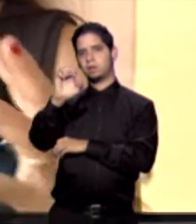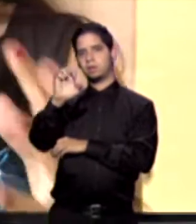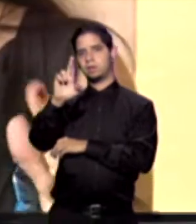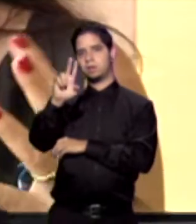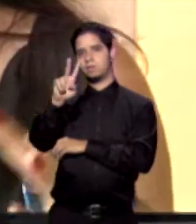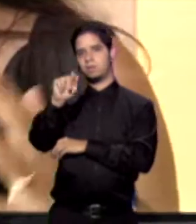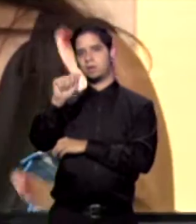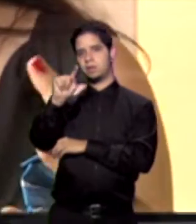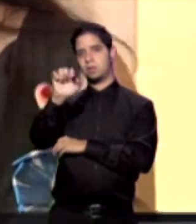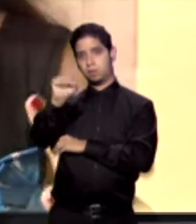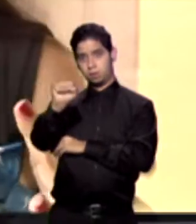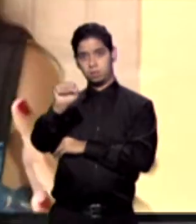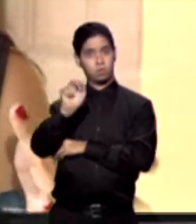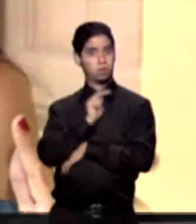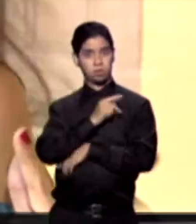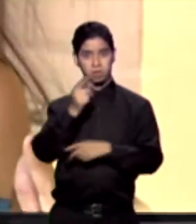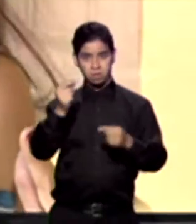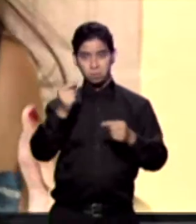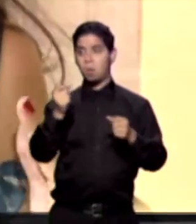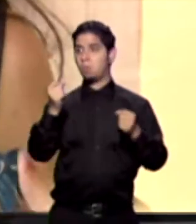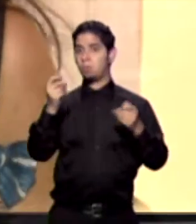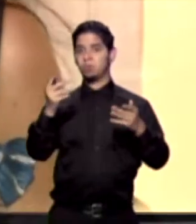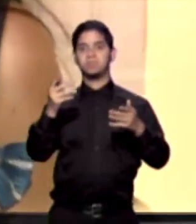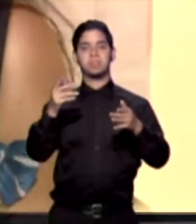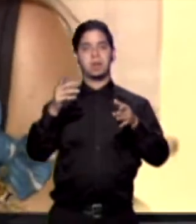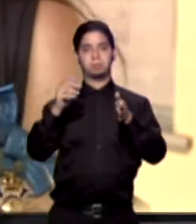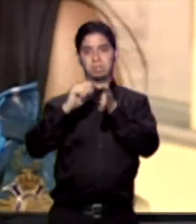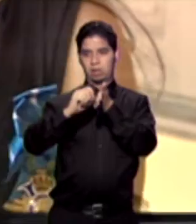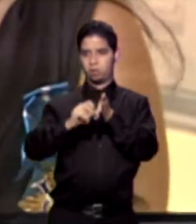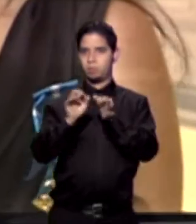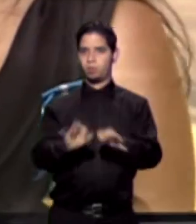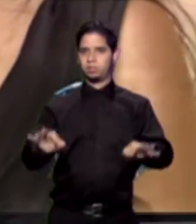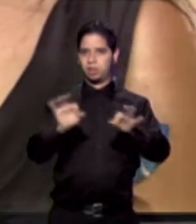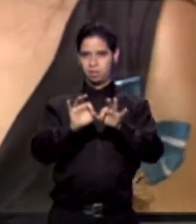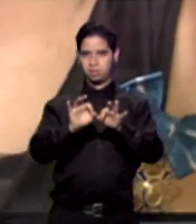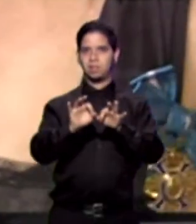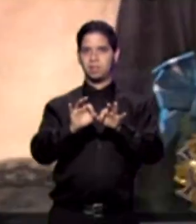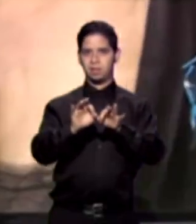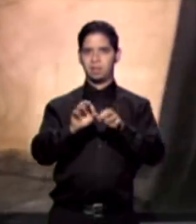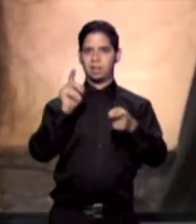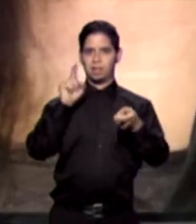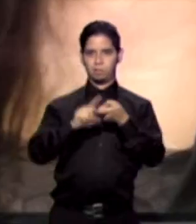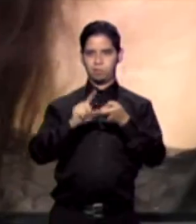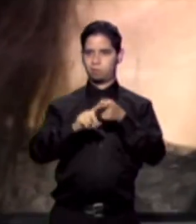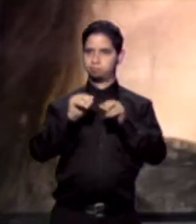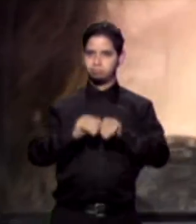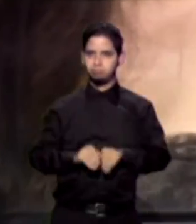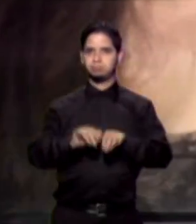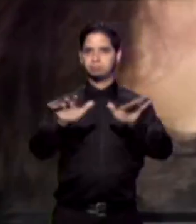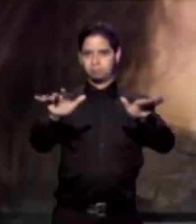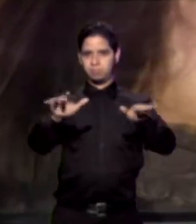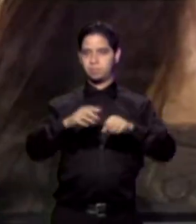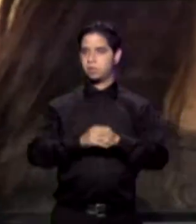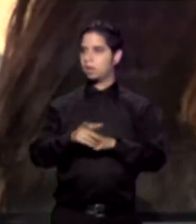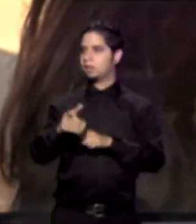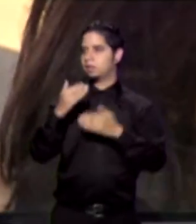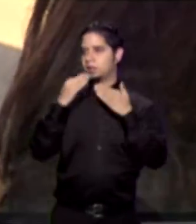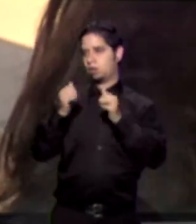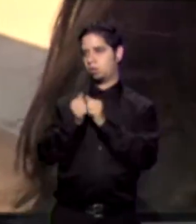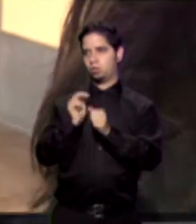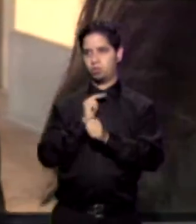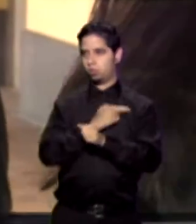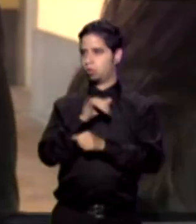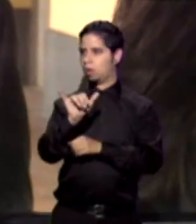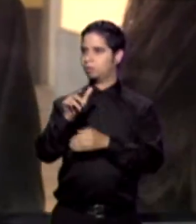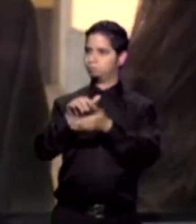toda la literatura nuestra y la literatura iberoamericana. Sí, gracias Caridad por estar con nosotros y mucho éxito por parte del pueblo de Puerto Rico. Ahora